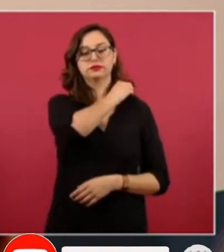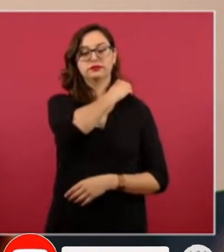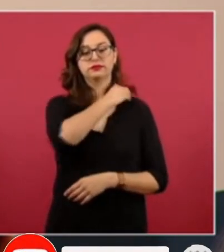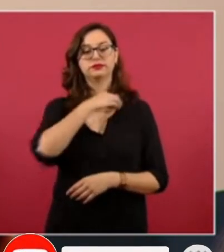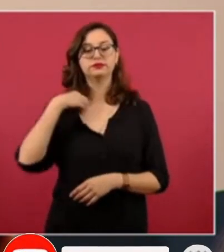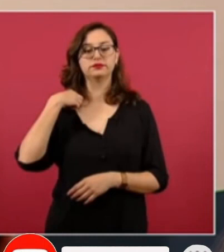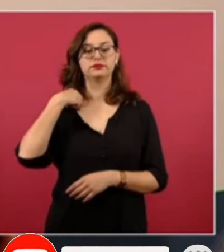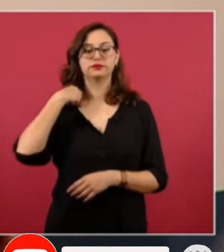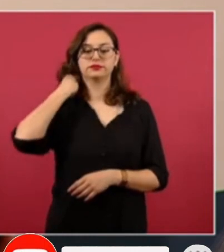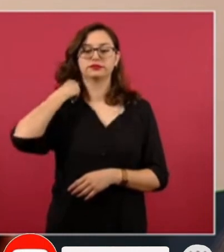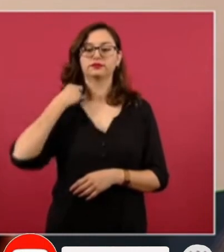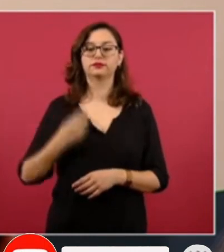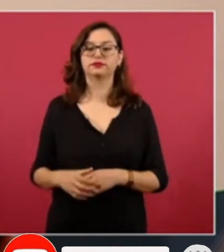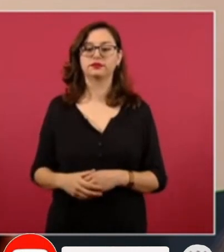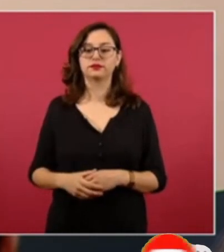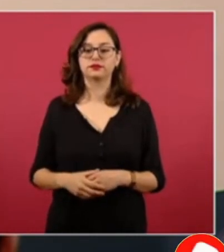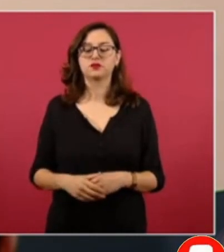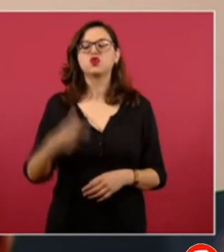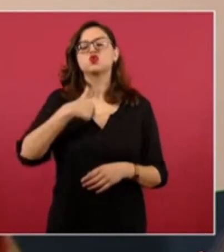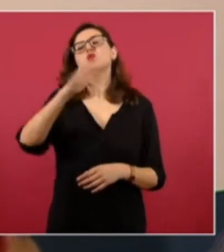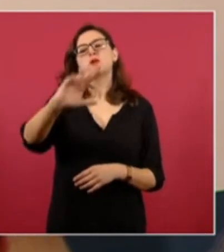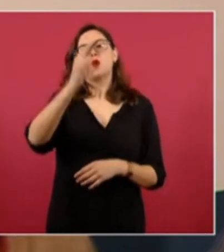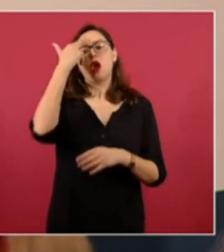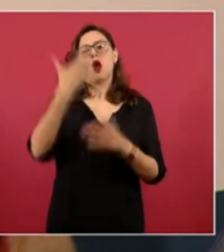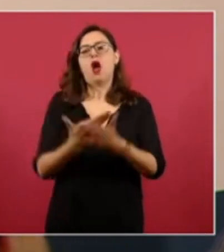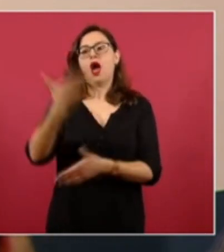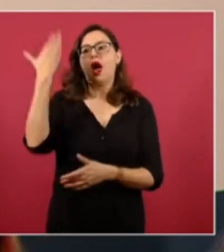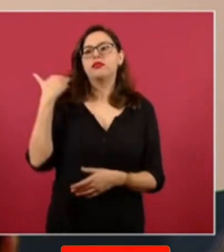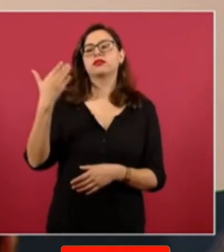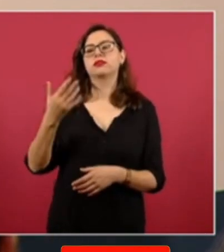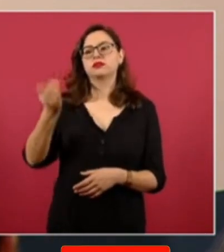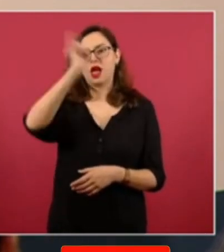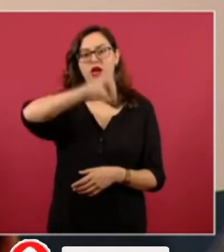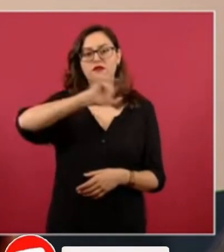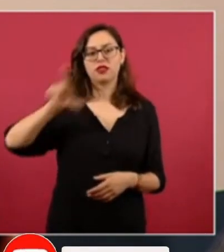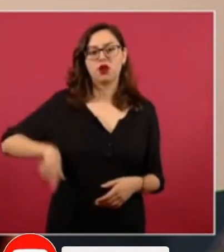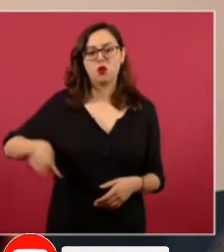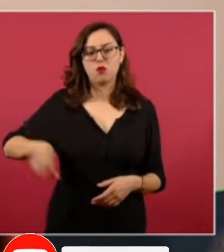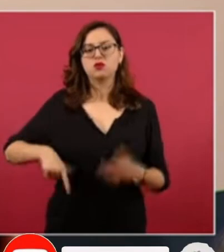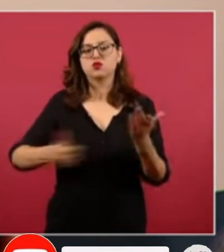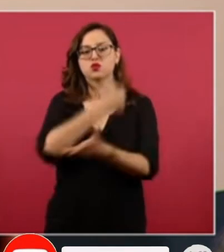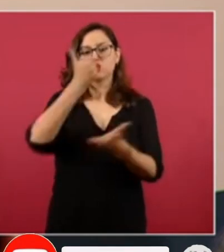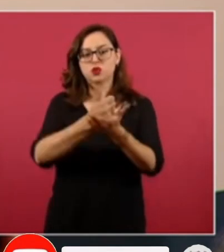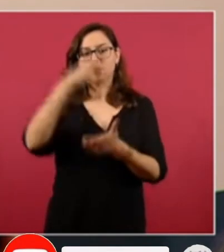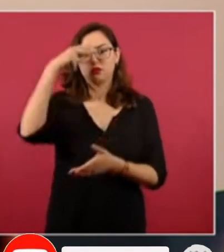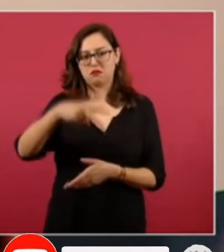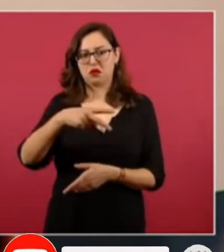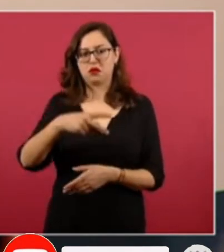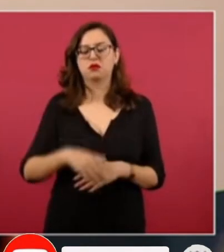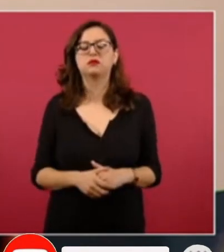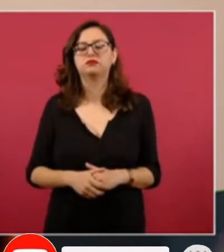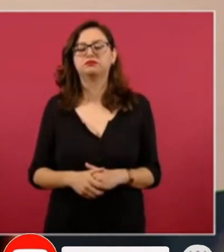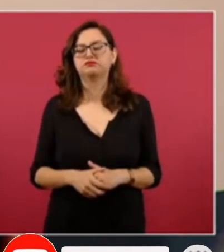que cuando fui jefe de gobierno de la Ciudad de México, de repente nos llegó un oficio